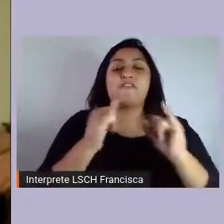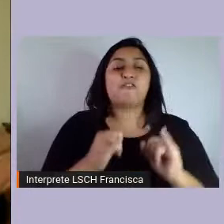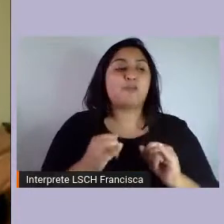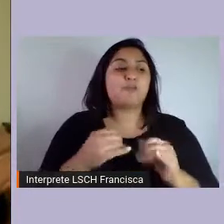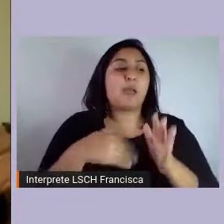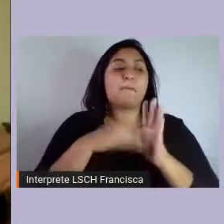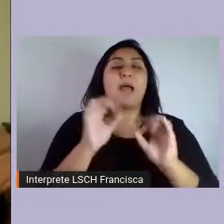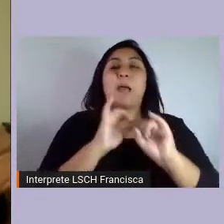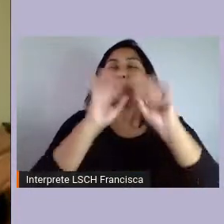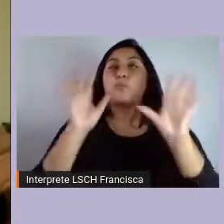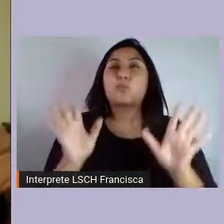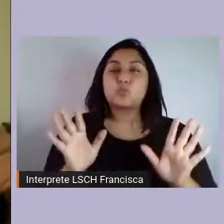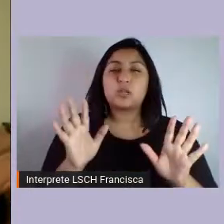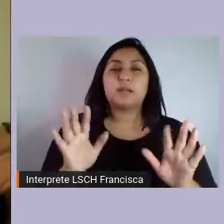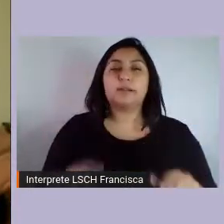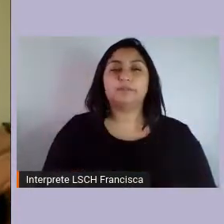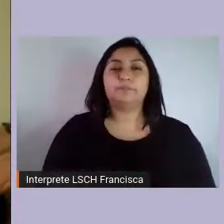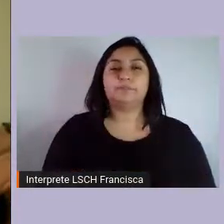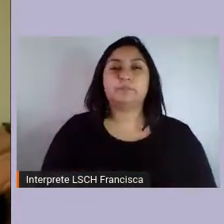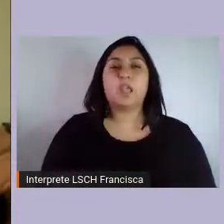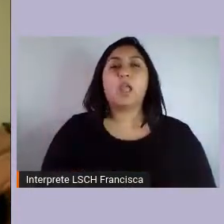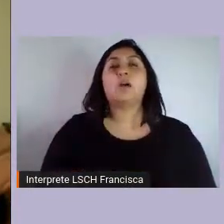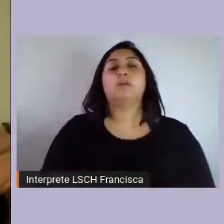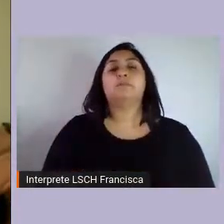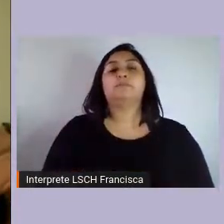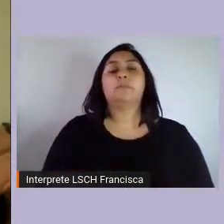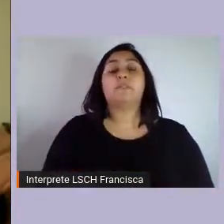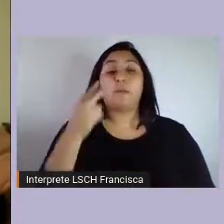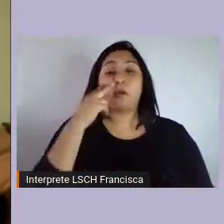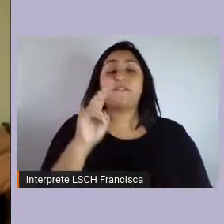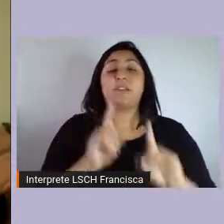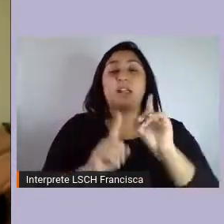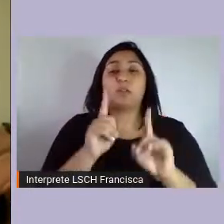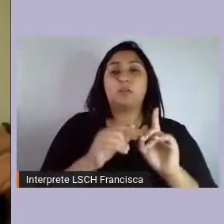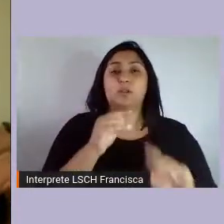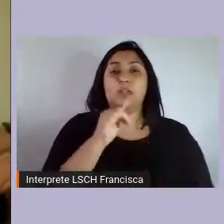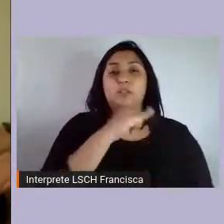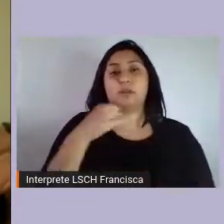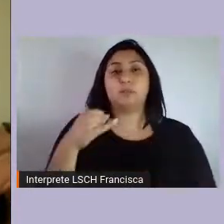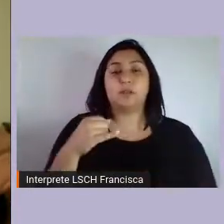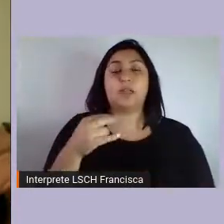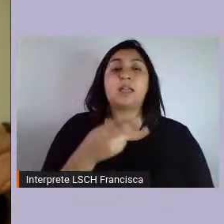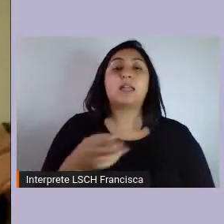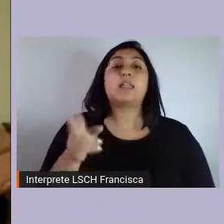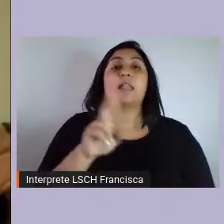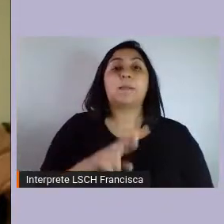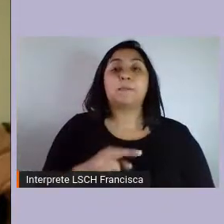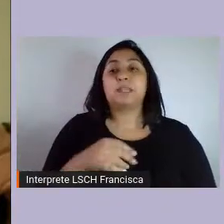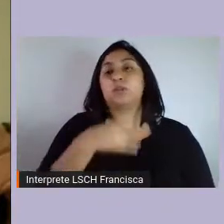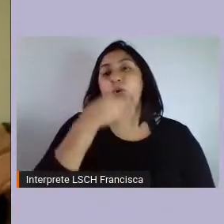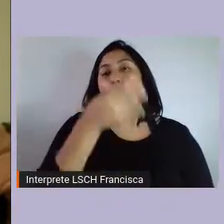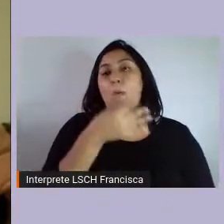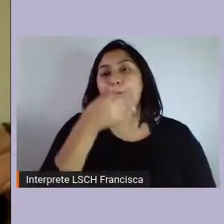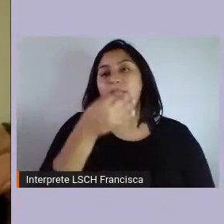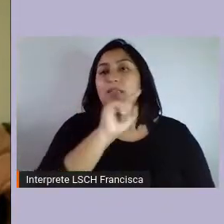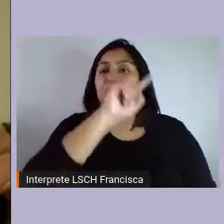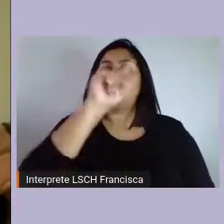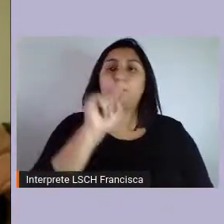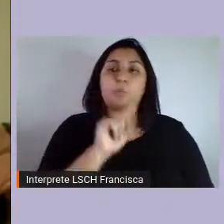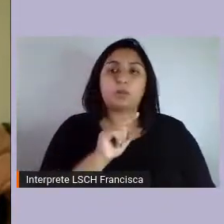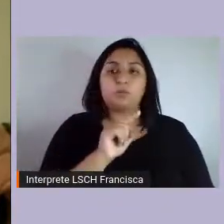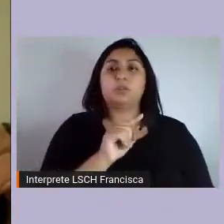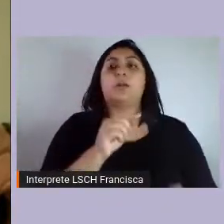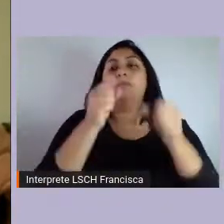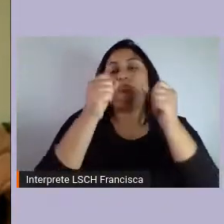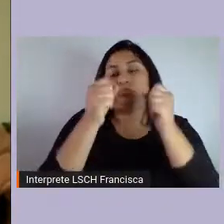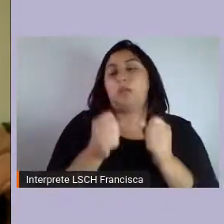final de esta charla. Les repito entonces que dejen su comentario, su consulta ahí para que las podamos